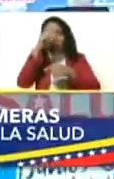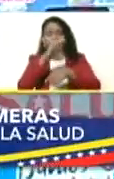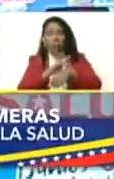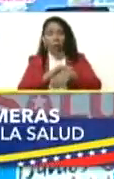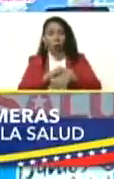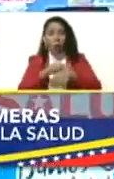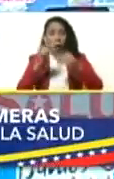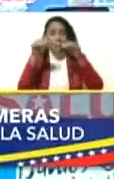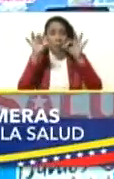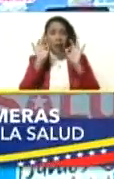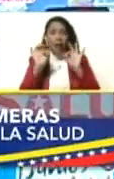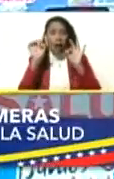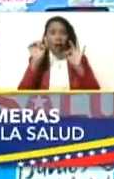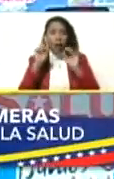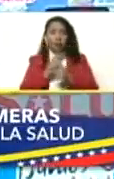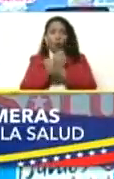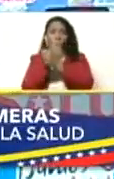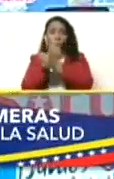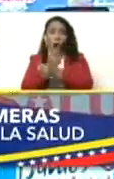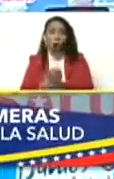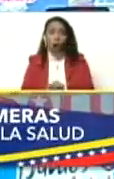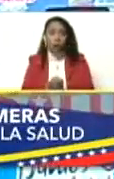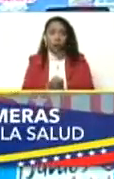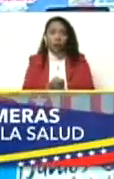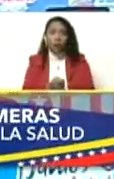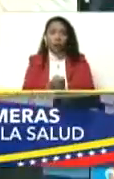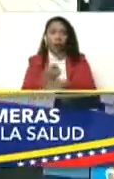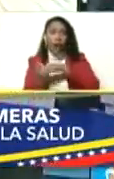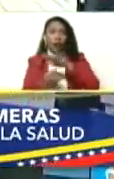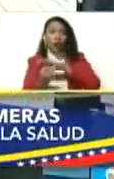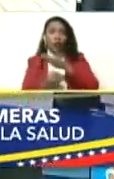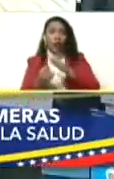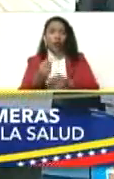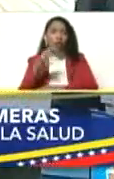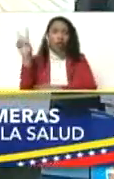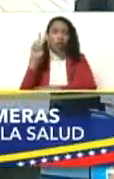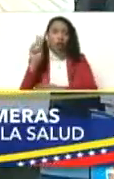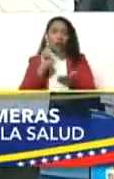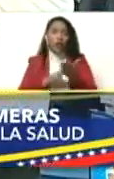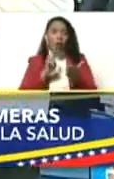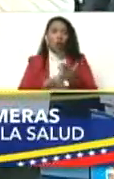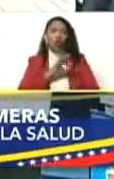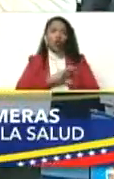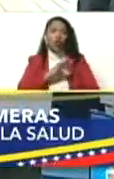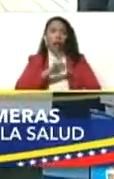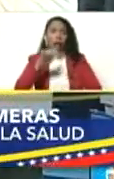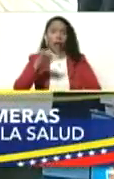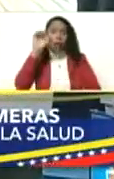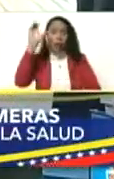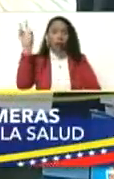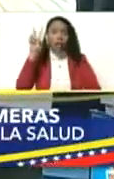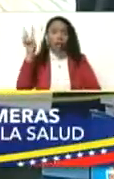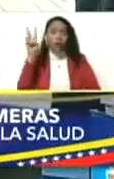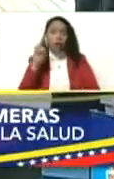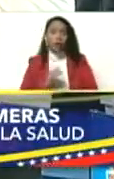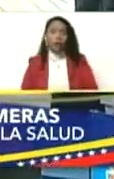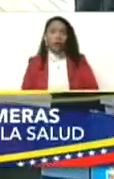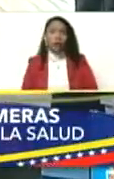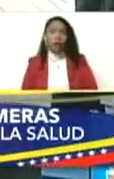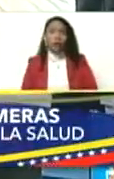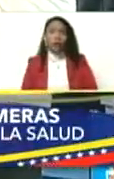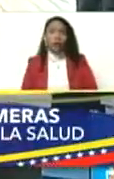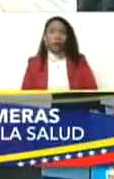especialistas egresados del Instituto Venezolano de los Seguros Sociales en nuestro país, hasta el momento, que